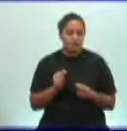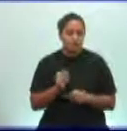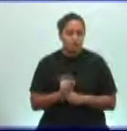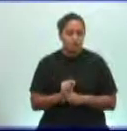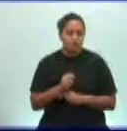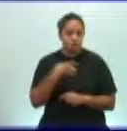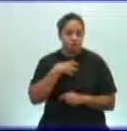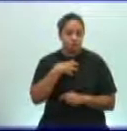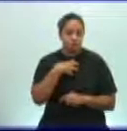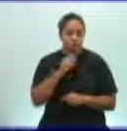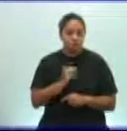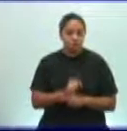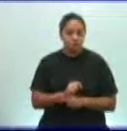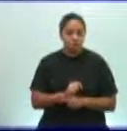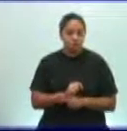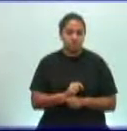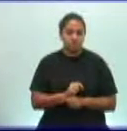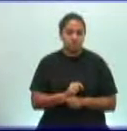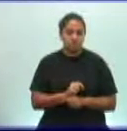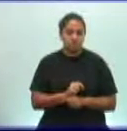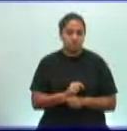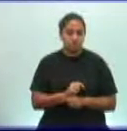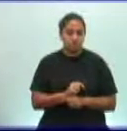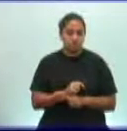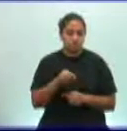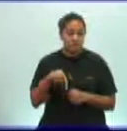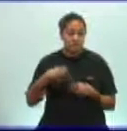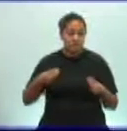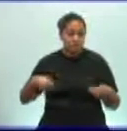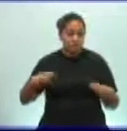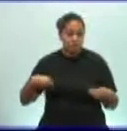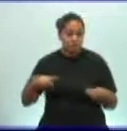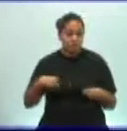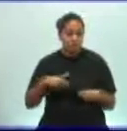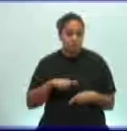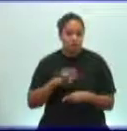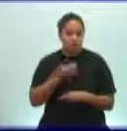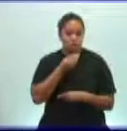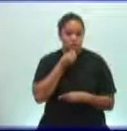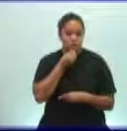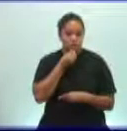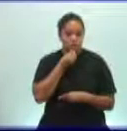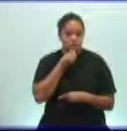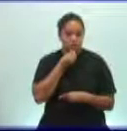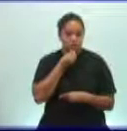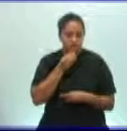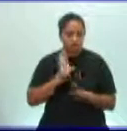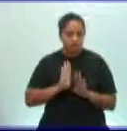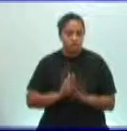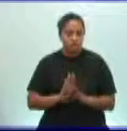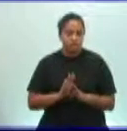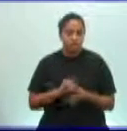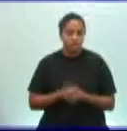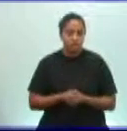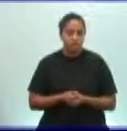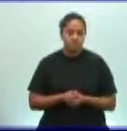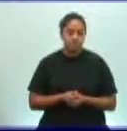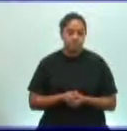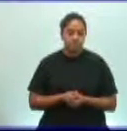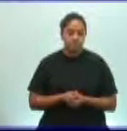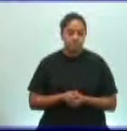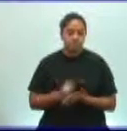puedes aprovechar al máximo. Vamos a escribir en sus libretas las conjunciones y las